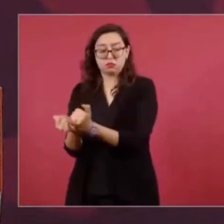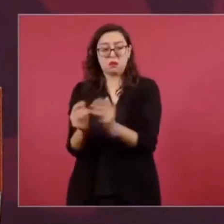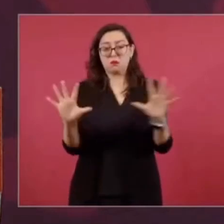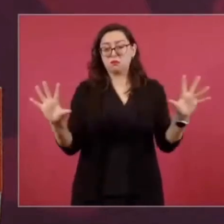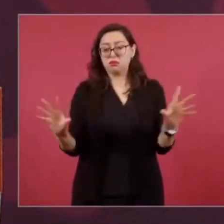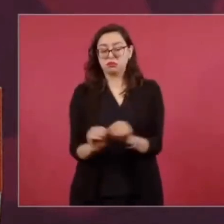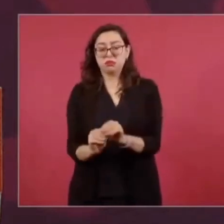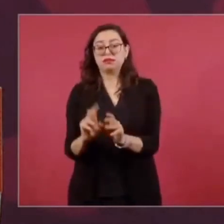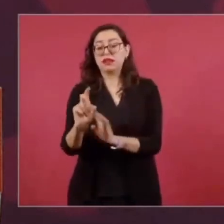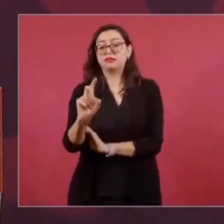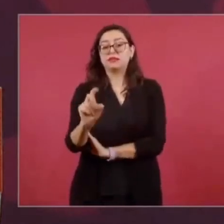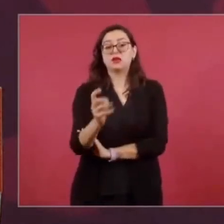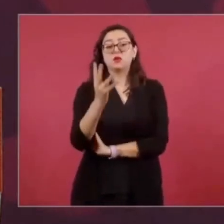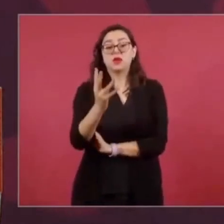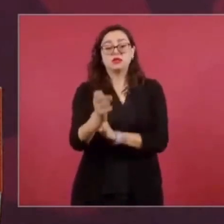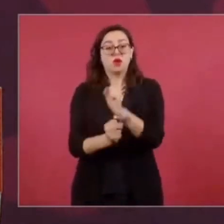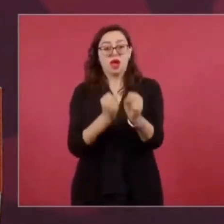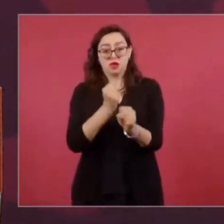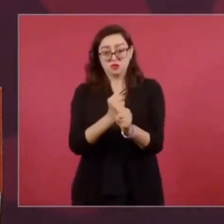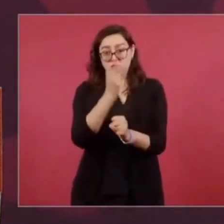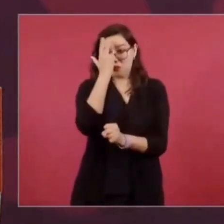años del porfiriato.